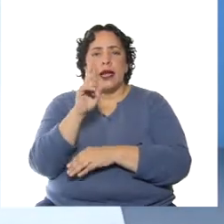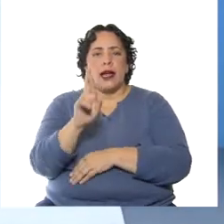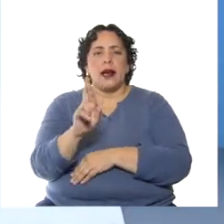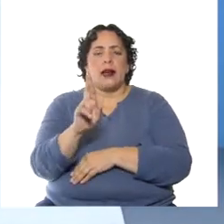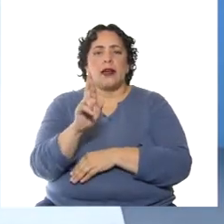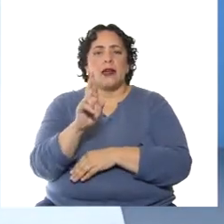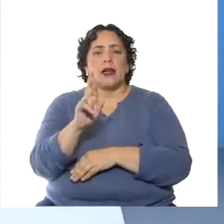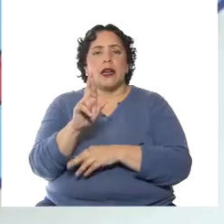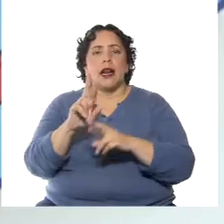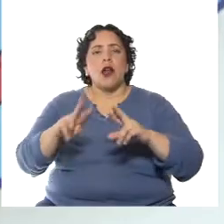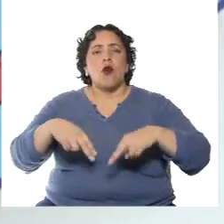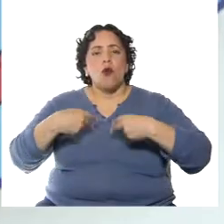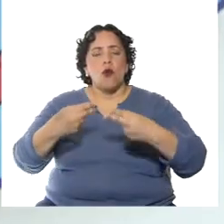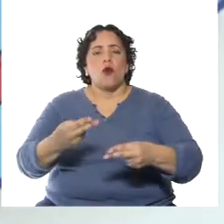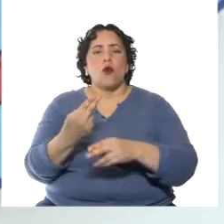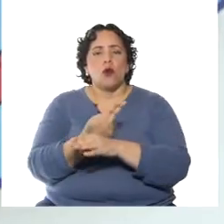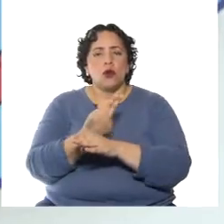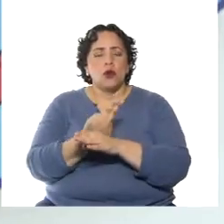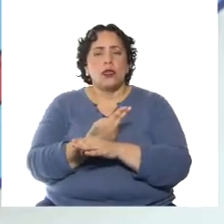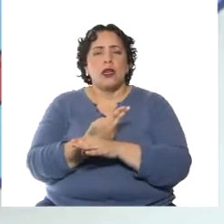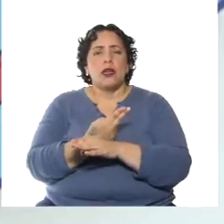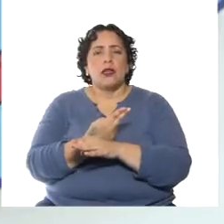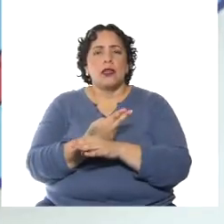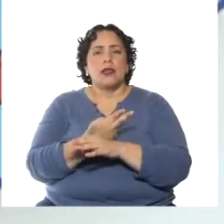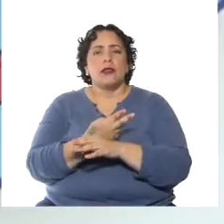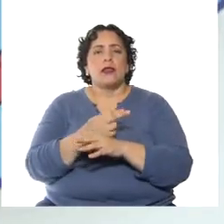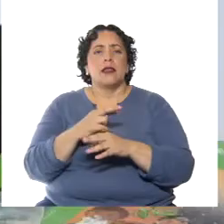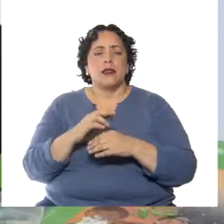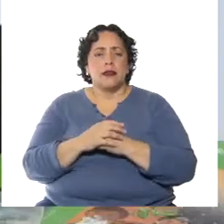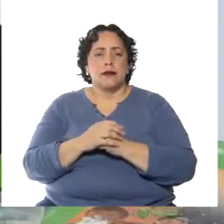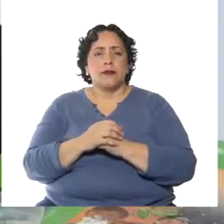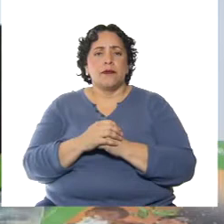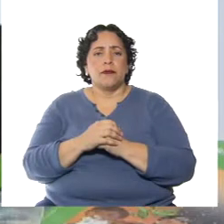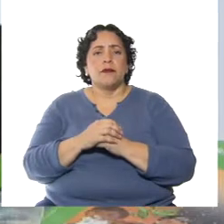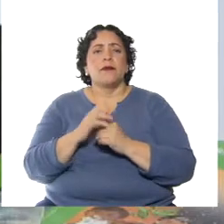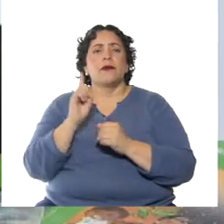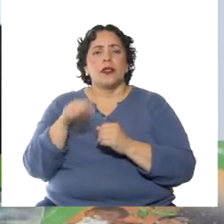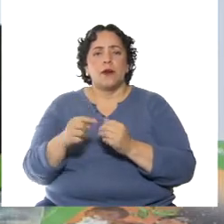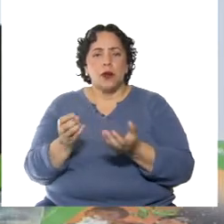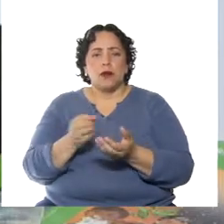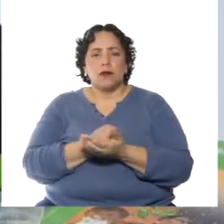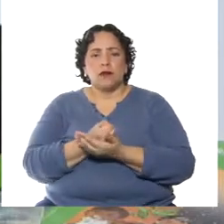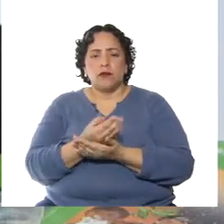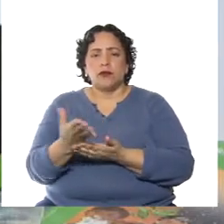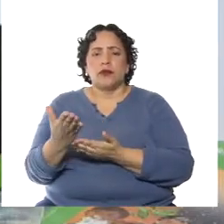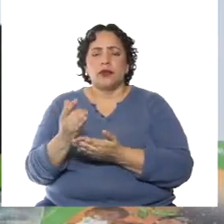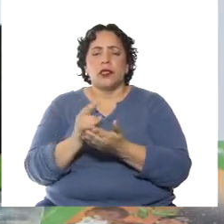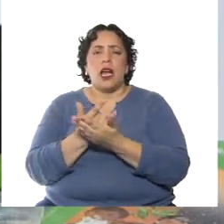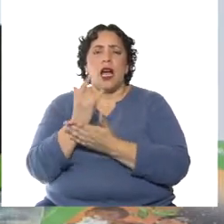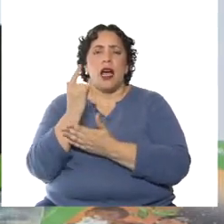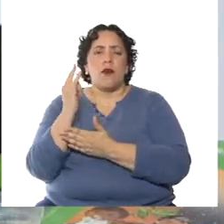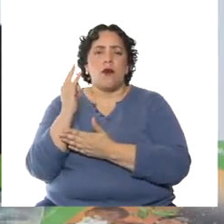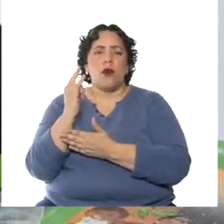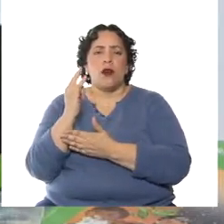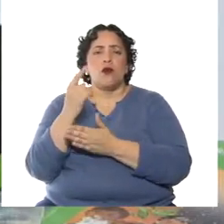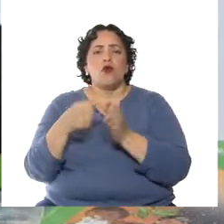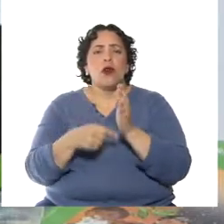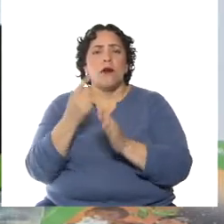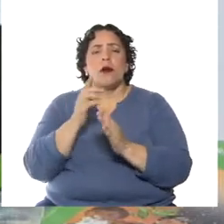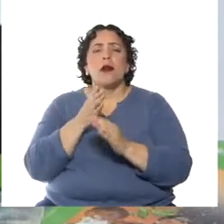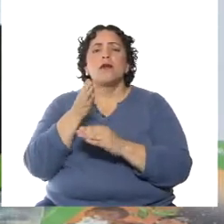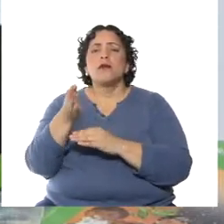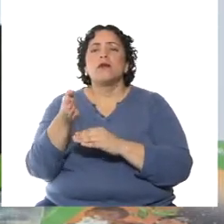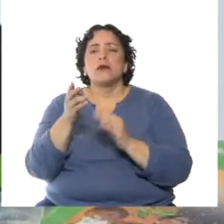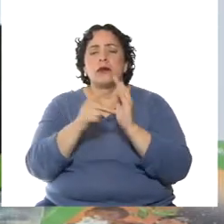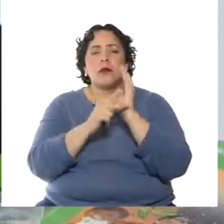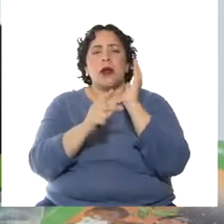3 R? Reutilizar, reusar y reciclar. Muy bien, también plantando árboles. No está de más que vayamos un día al parque,